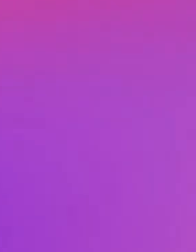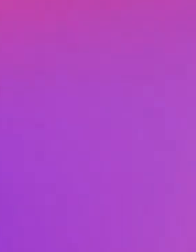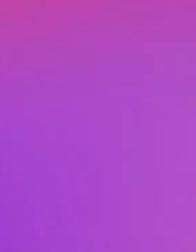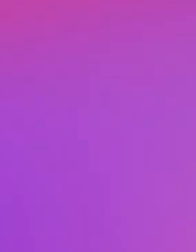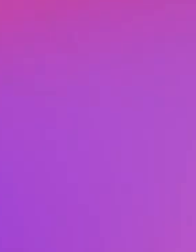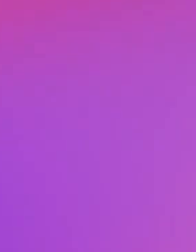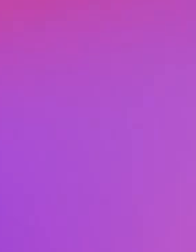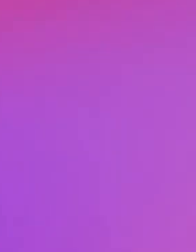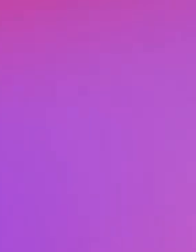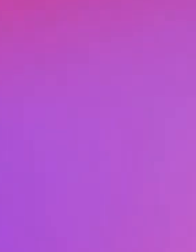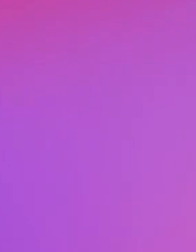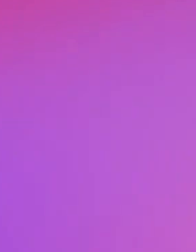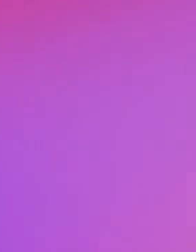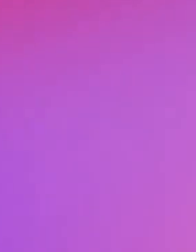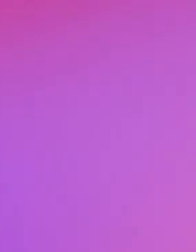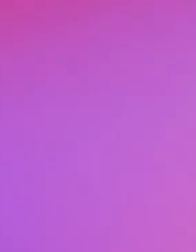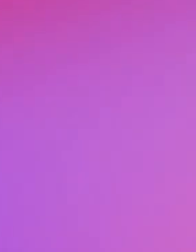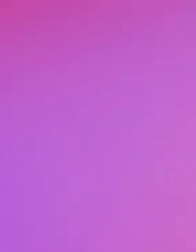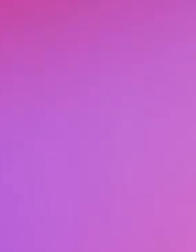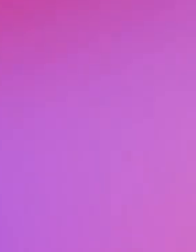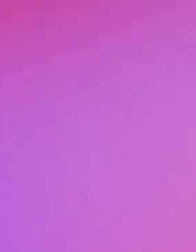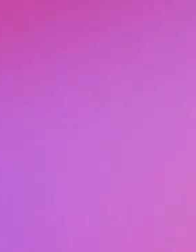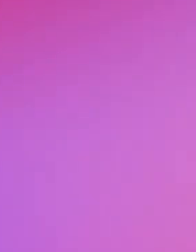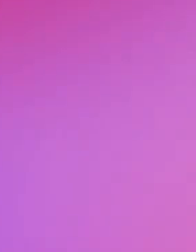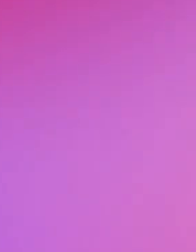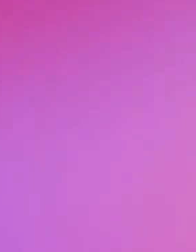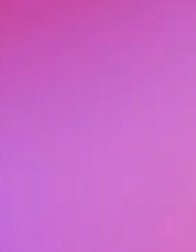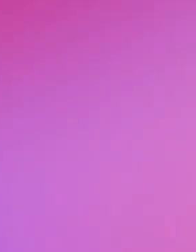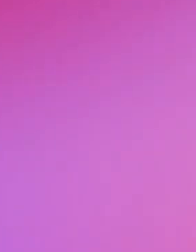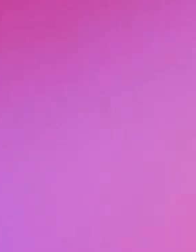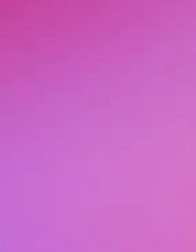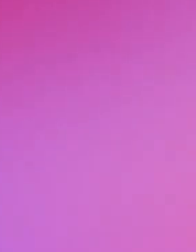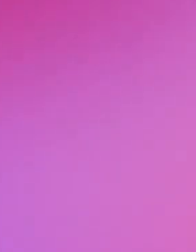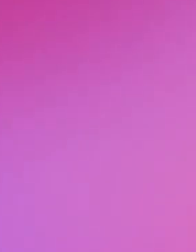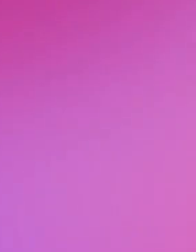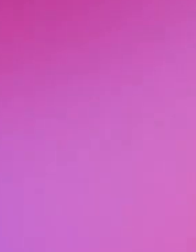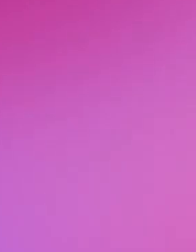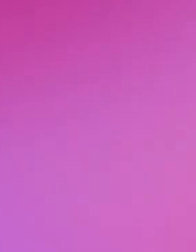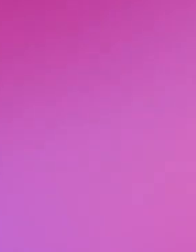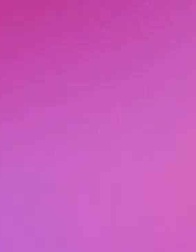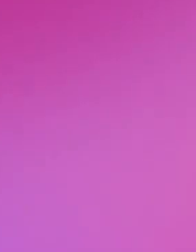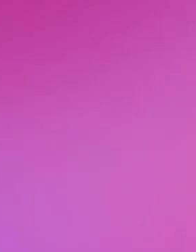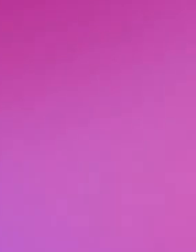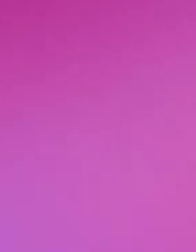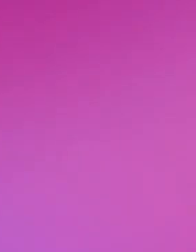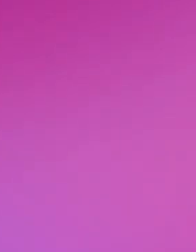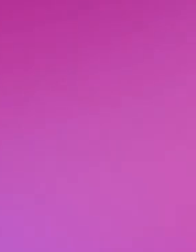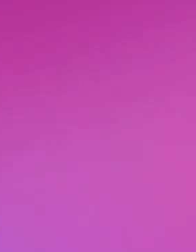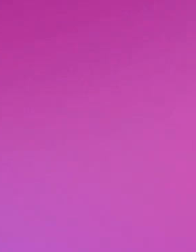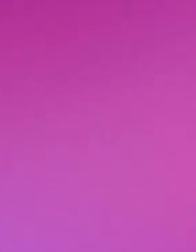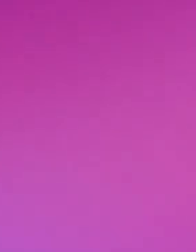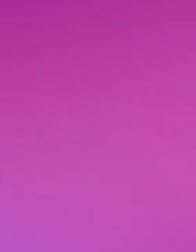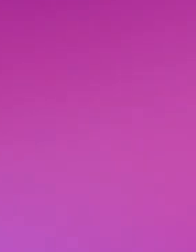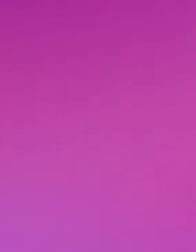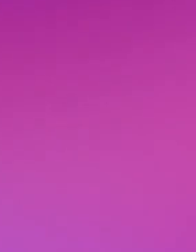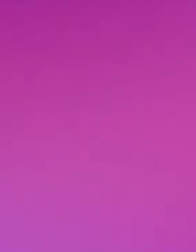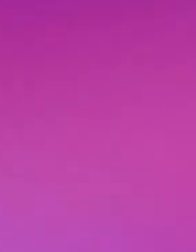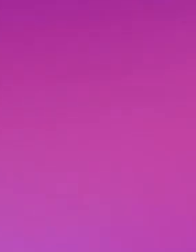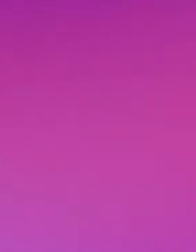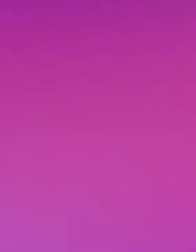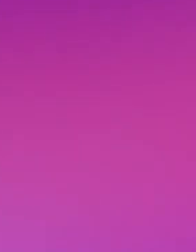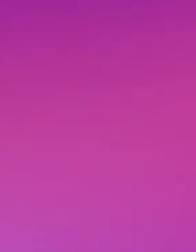la página web de la UNAM para escuchar poesía. También encontrarán poesía indígena. Gracias por compartir con